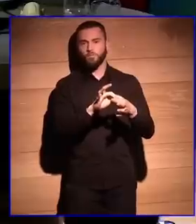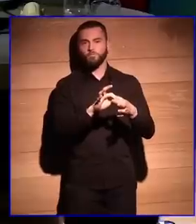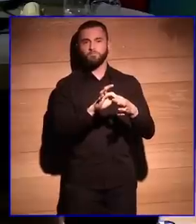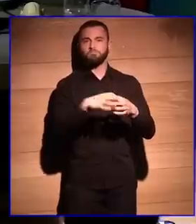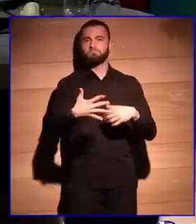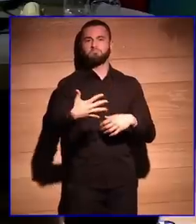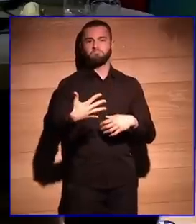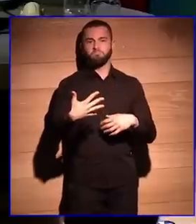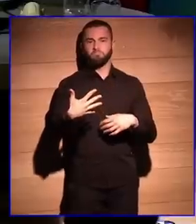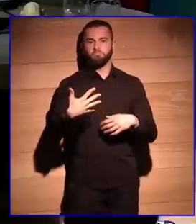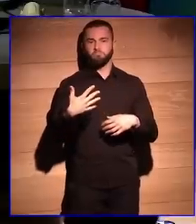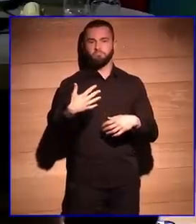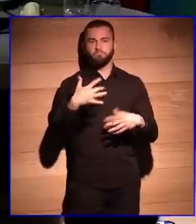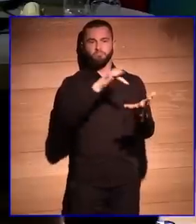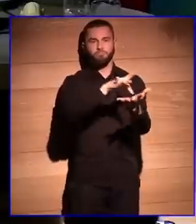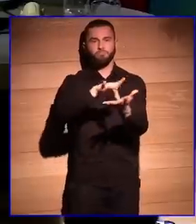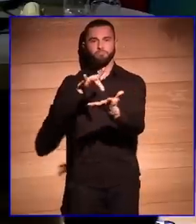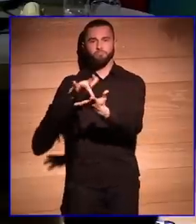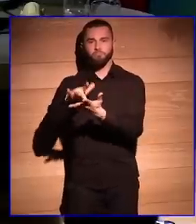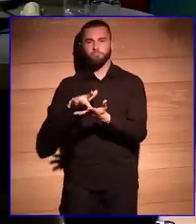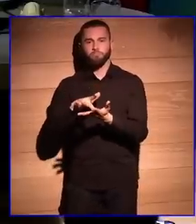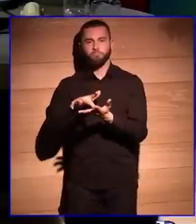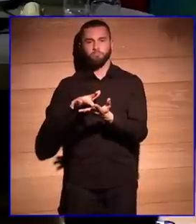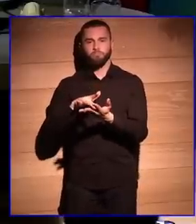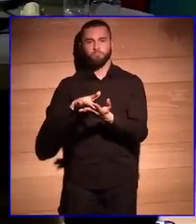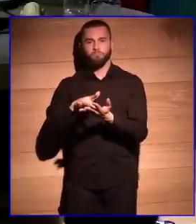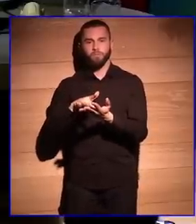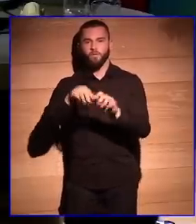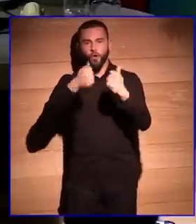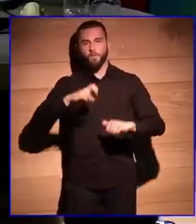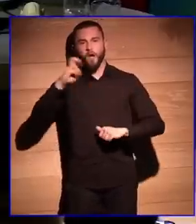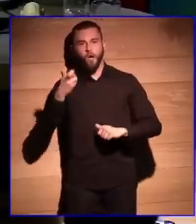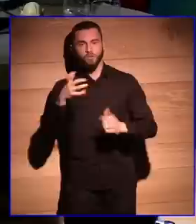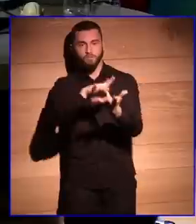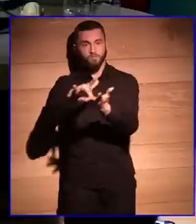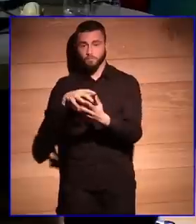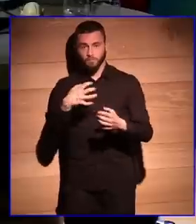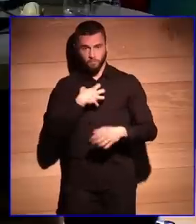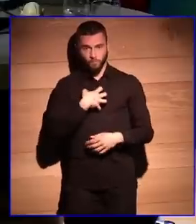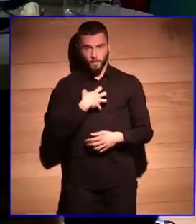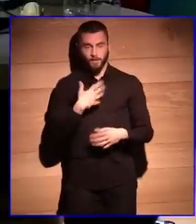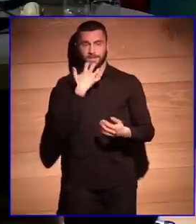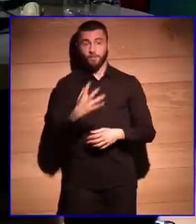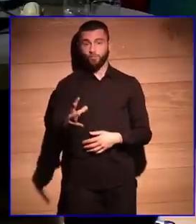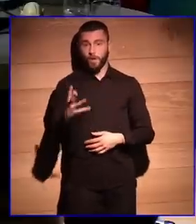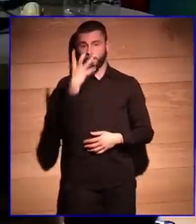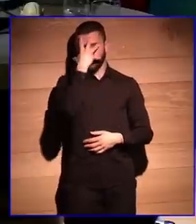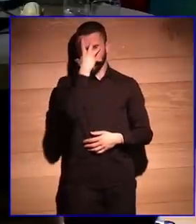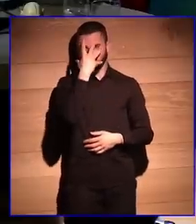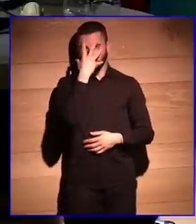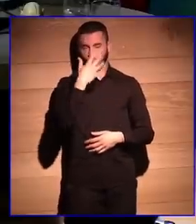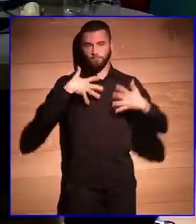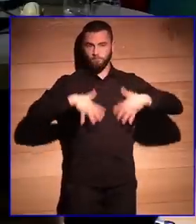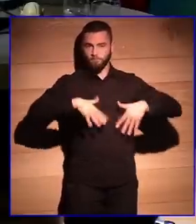con la capacidad de cometer determinados actos que no cometeríamos de ninguna otra forma. De hecho, en cuanto nos ponemos todos una máscara en un